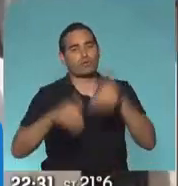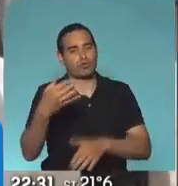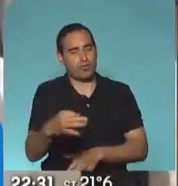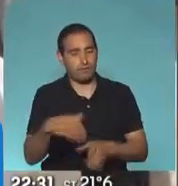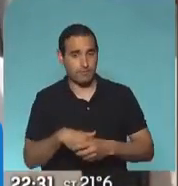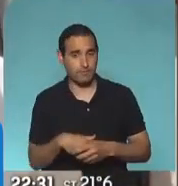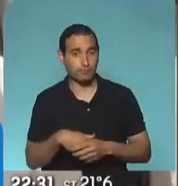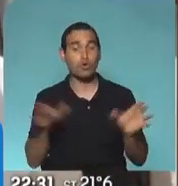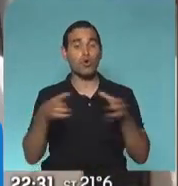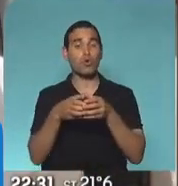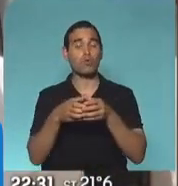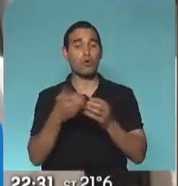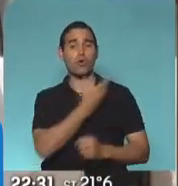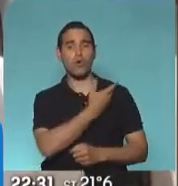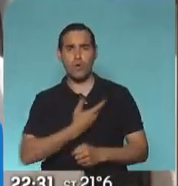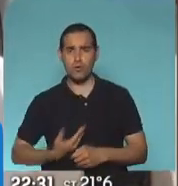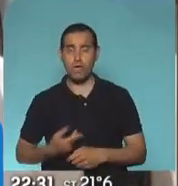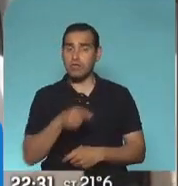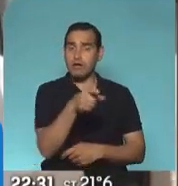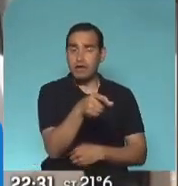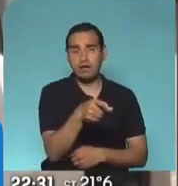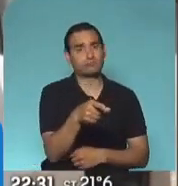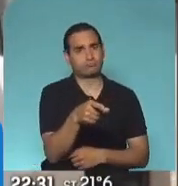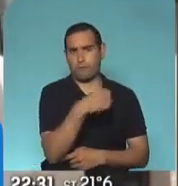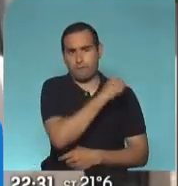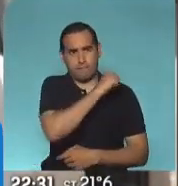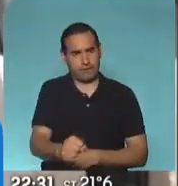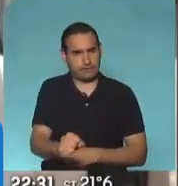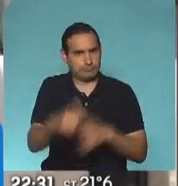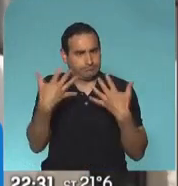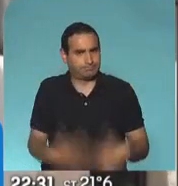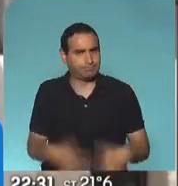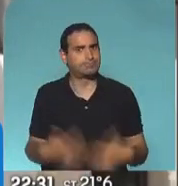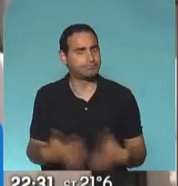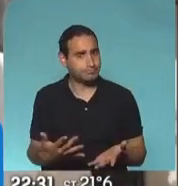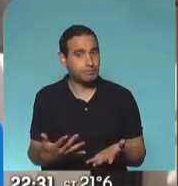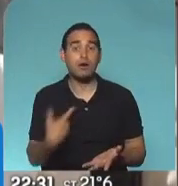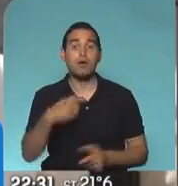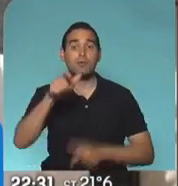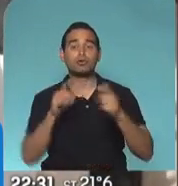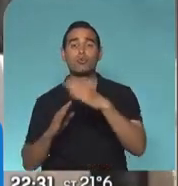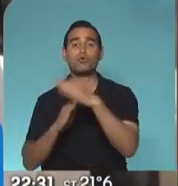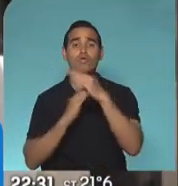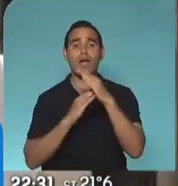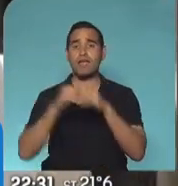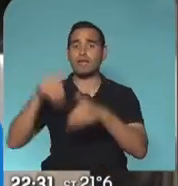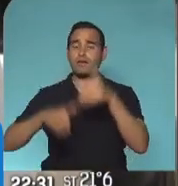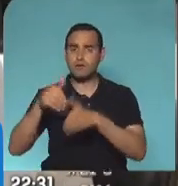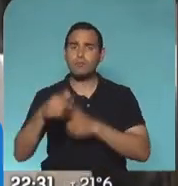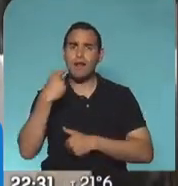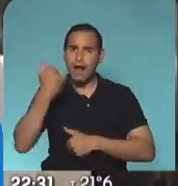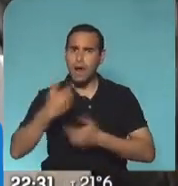El partido de gobierno ha ejecutado un gigantesco fraude electoral y que las autoridades electorales han llevado un